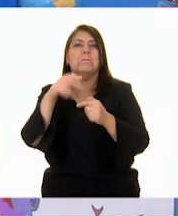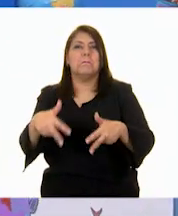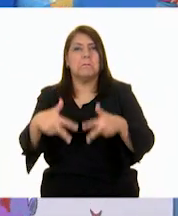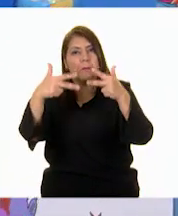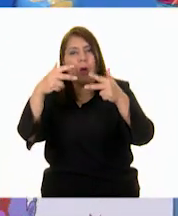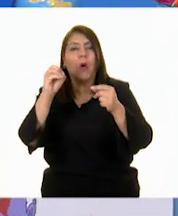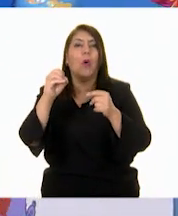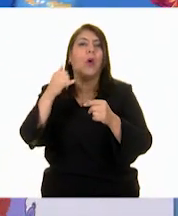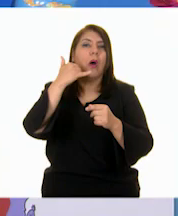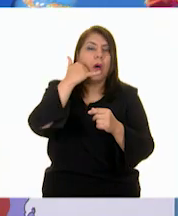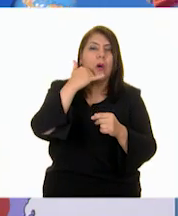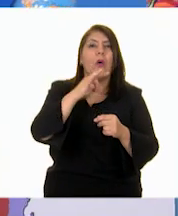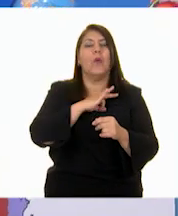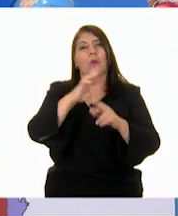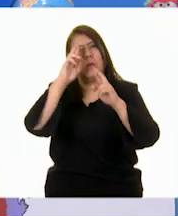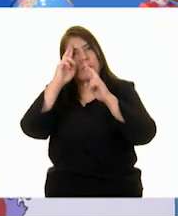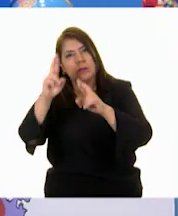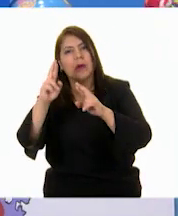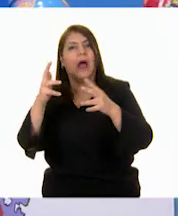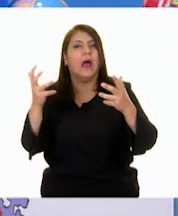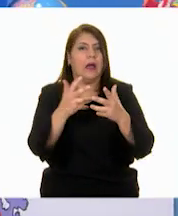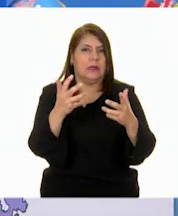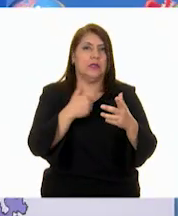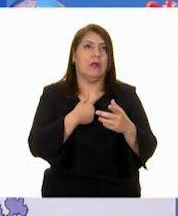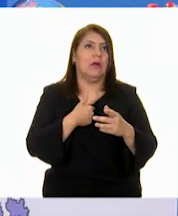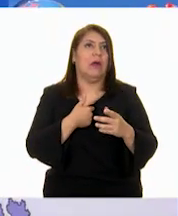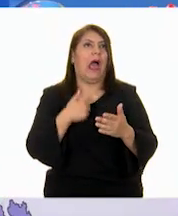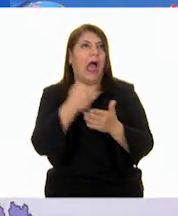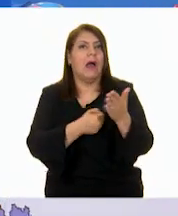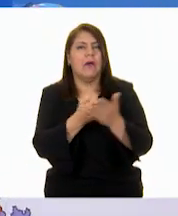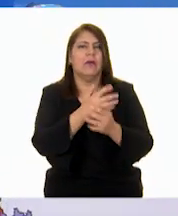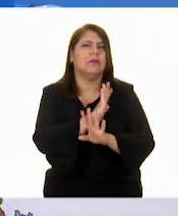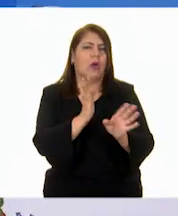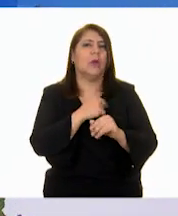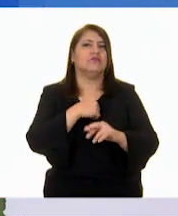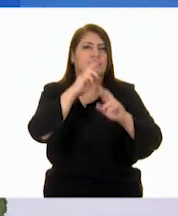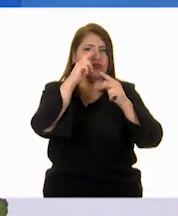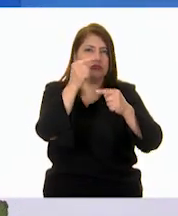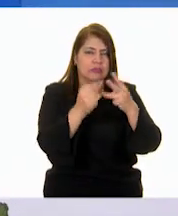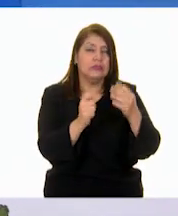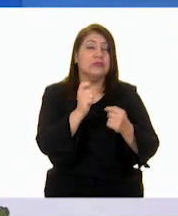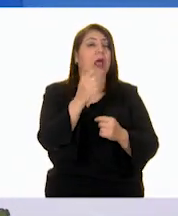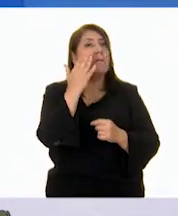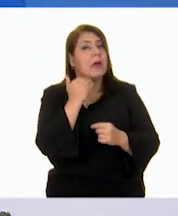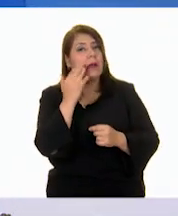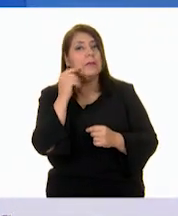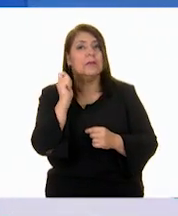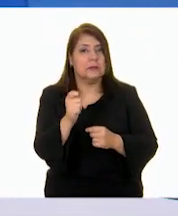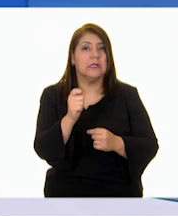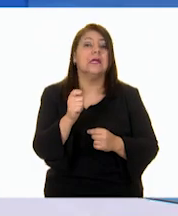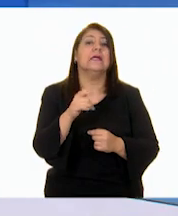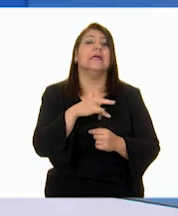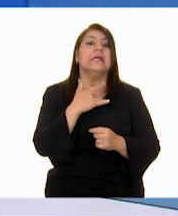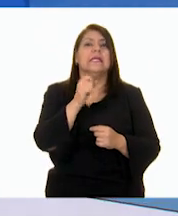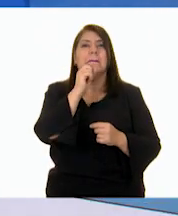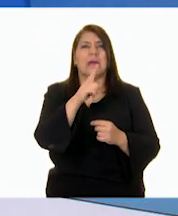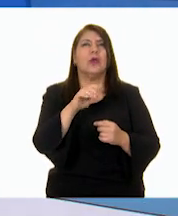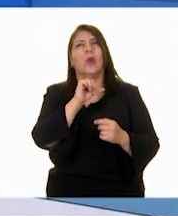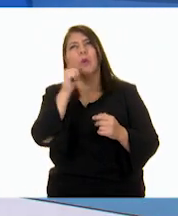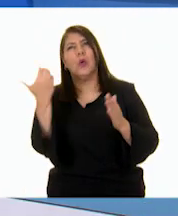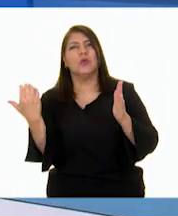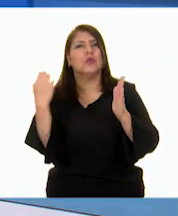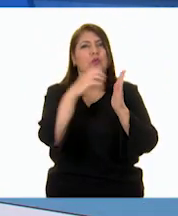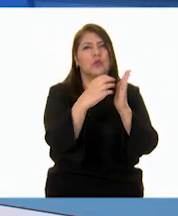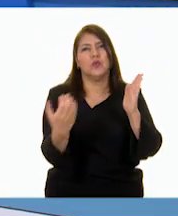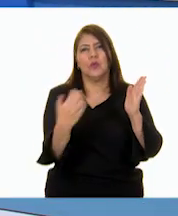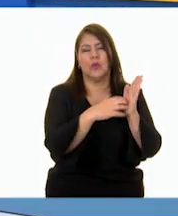para hacerlo de forma respetuosa con el encuestado. Y por último, conversamos sobre otros recursos gráficos que nos pueden ser